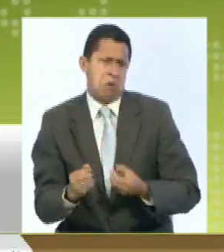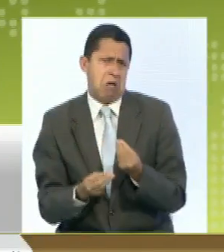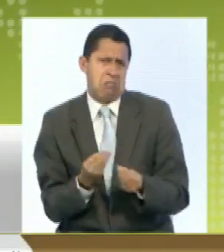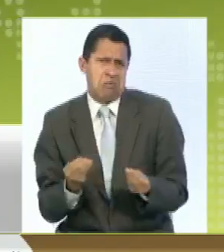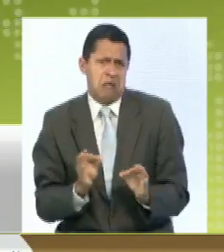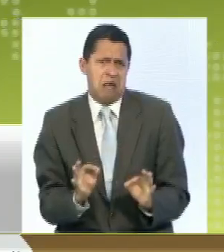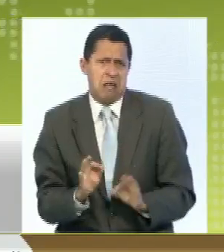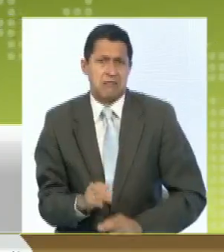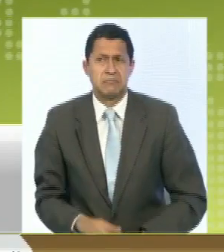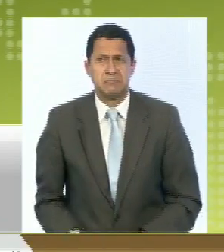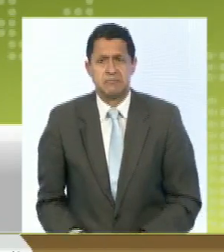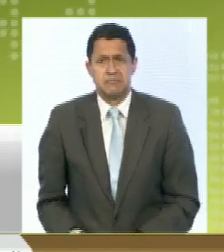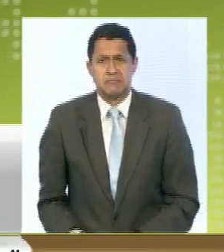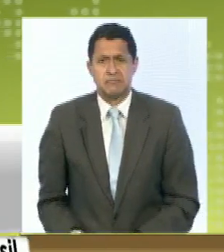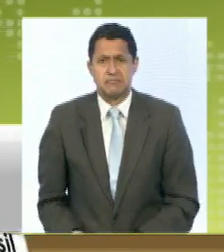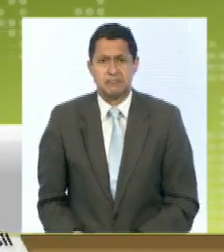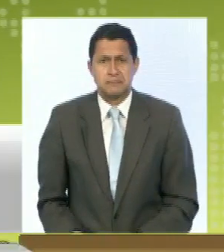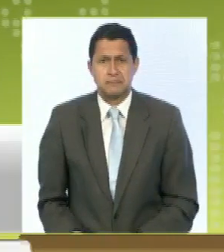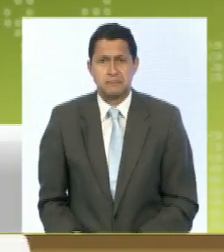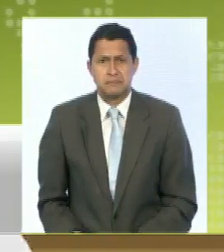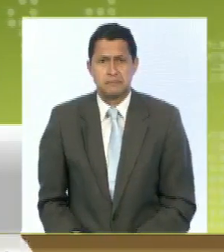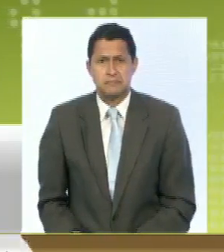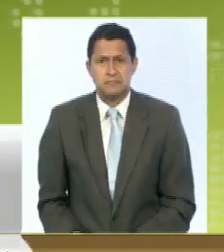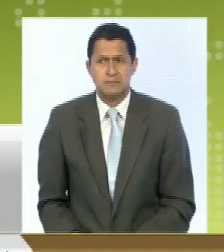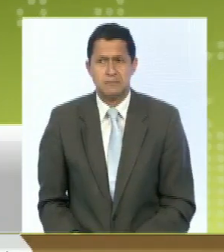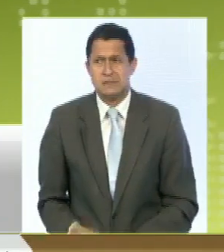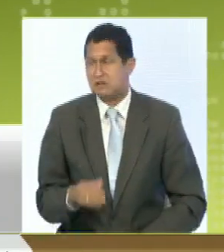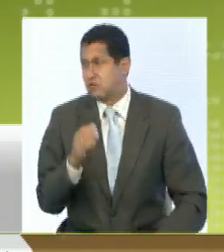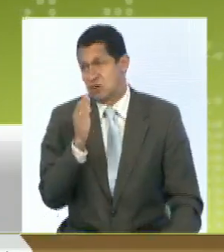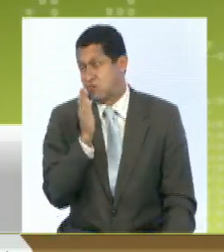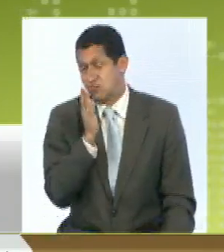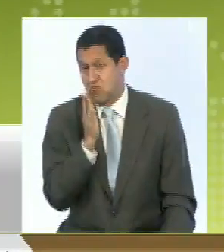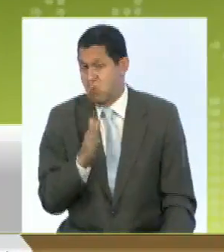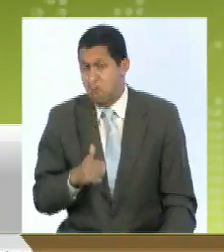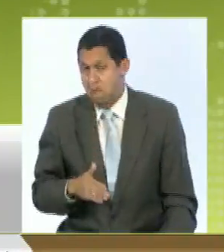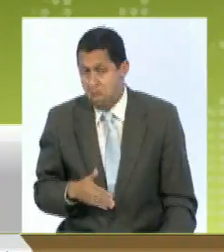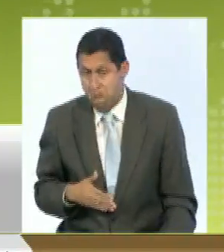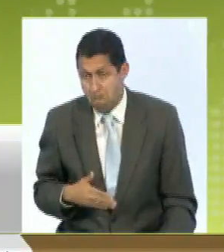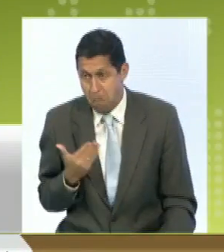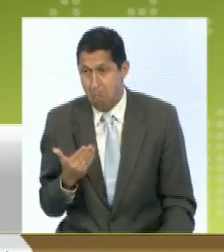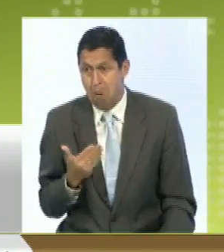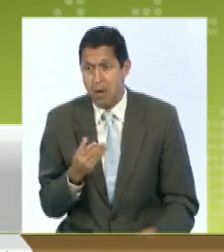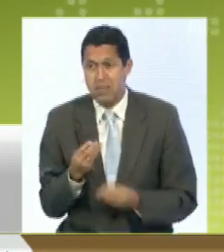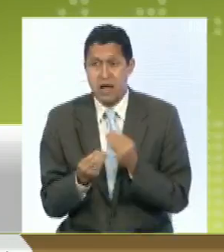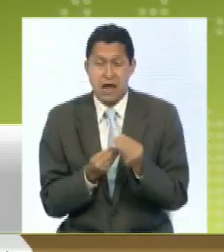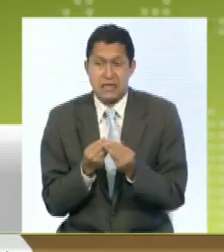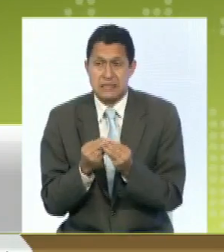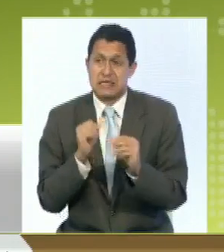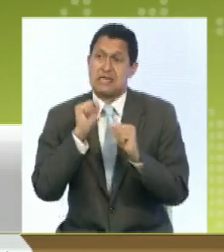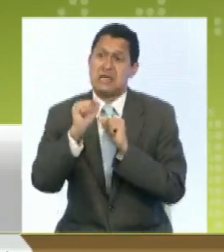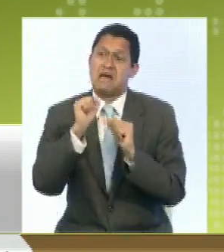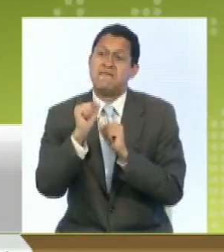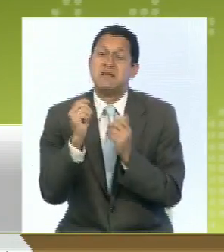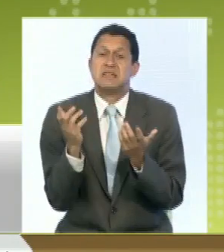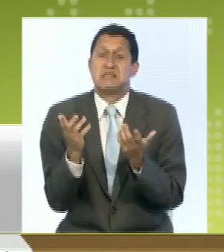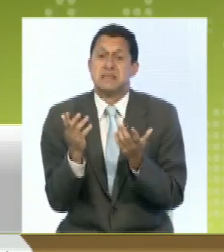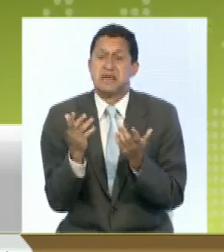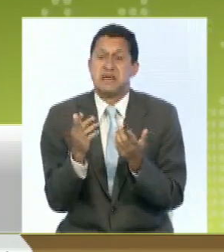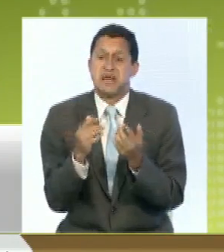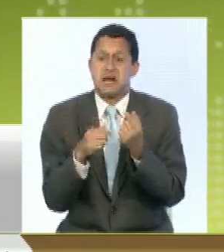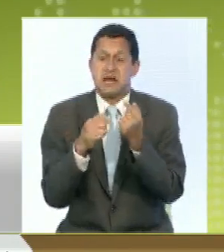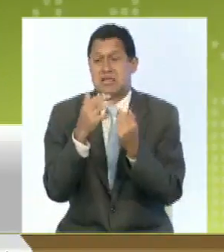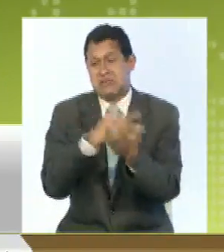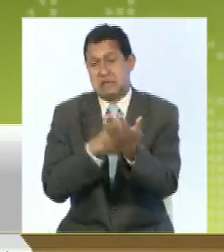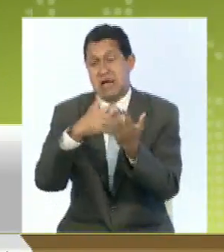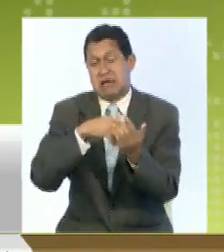que entonces va no no no no tienen esa efectividad de que evita que retrocede